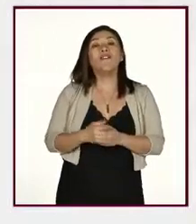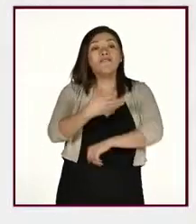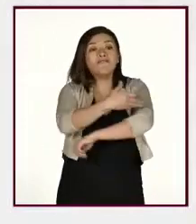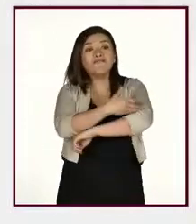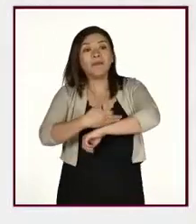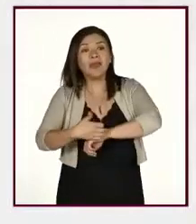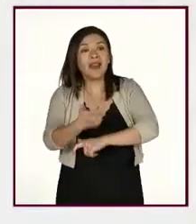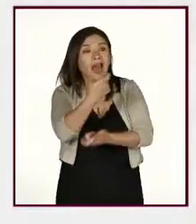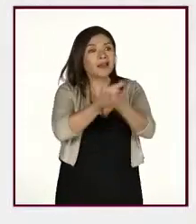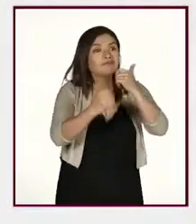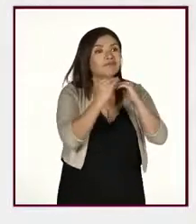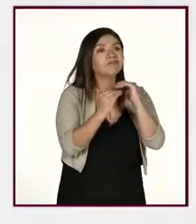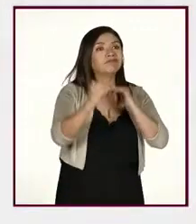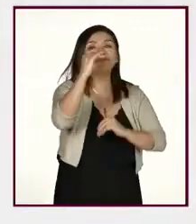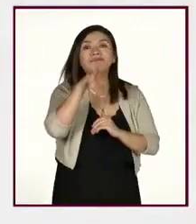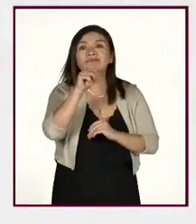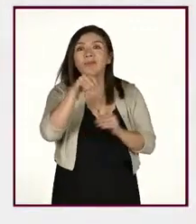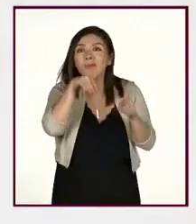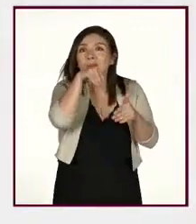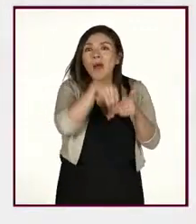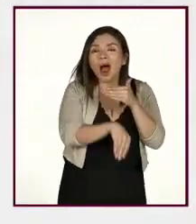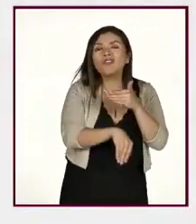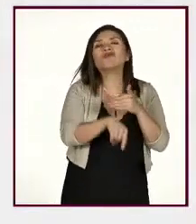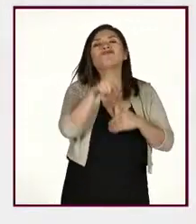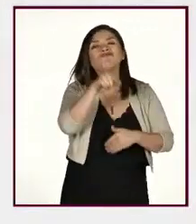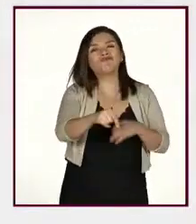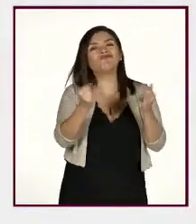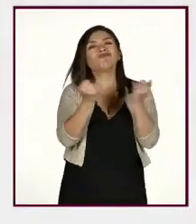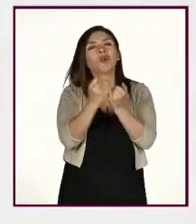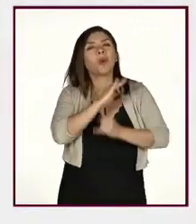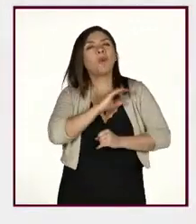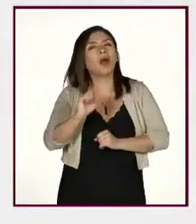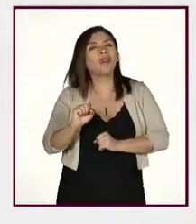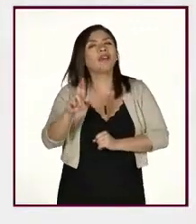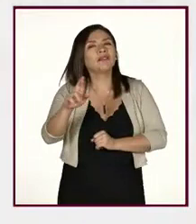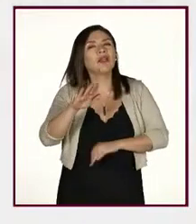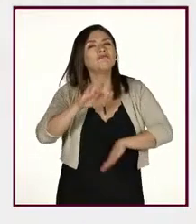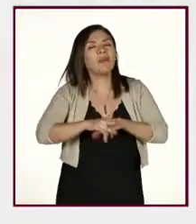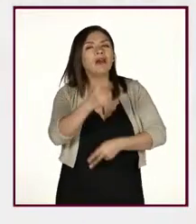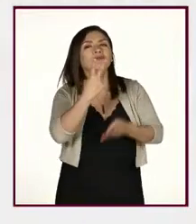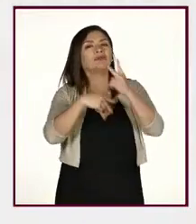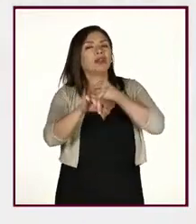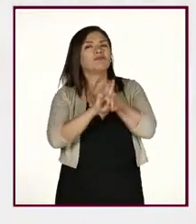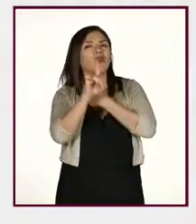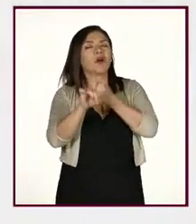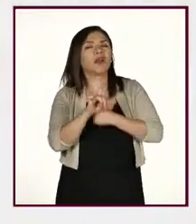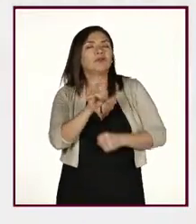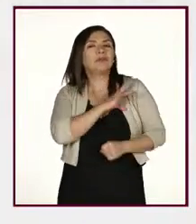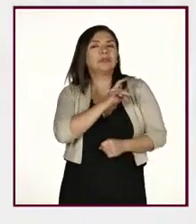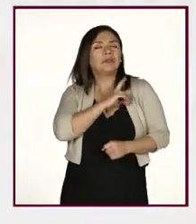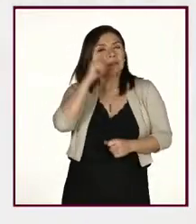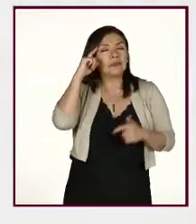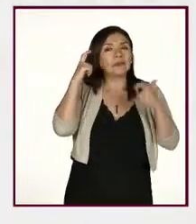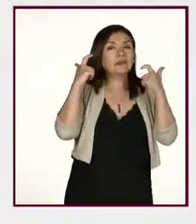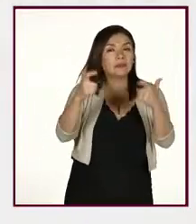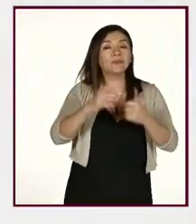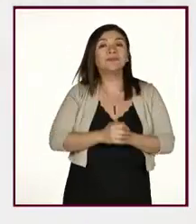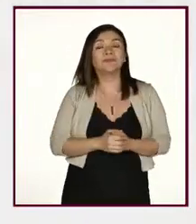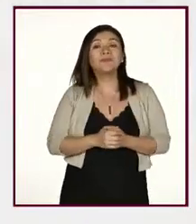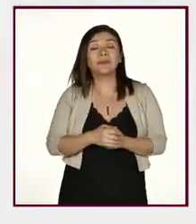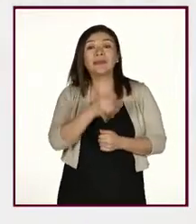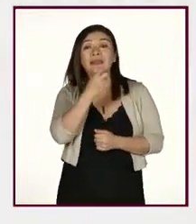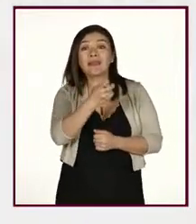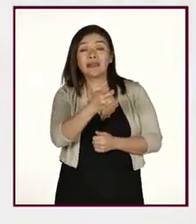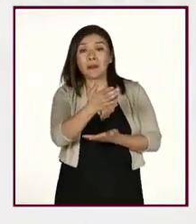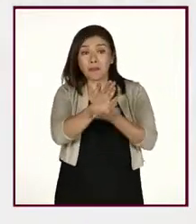es una situación que también hace una mayor posibilidad de generar trastornos de ansiedad generalizada. Y dentro de estos